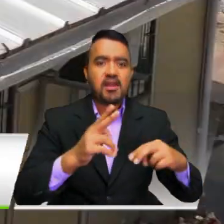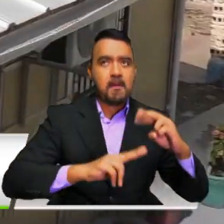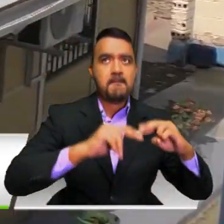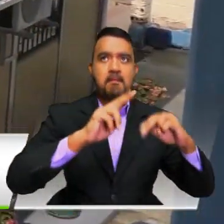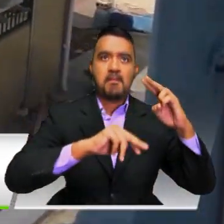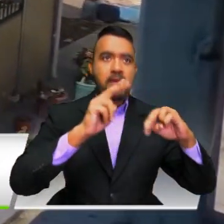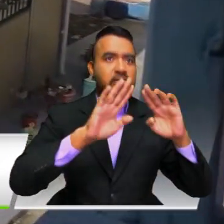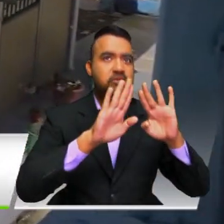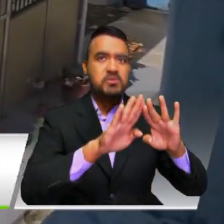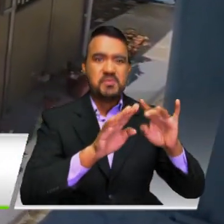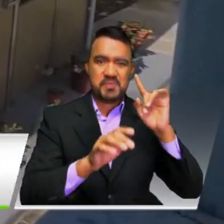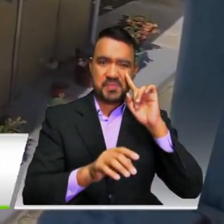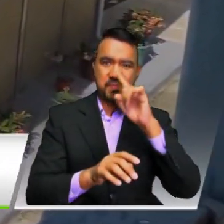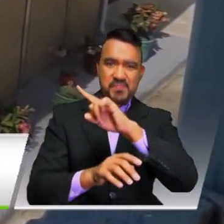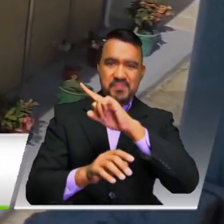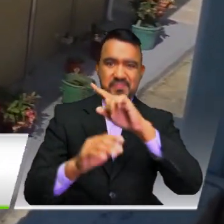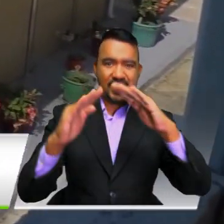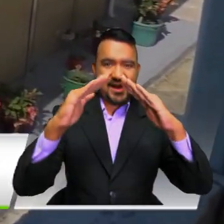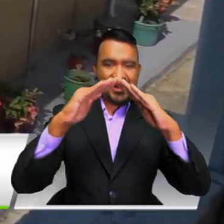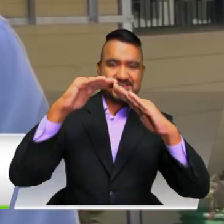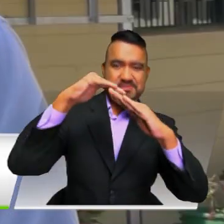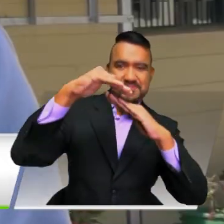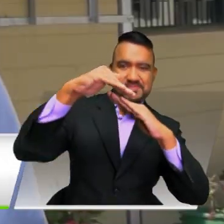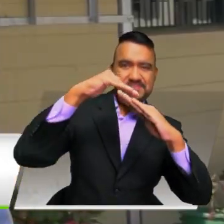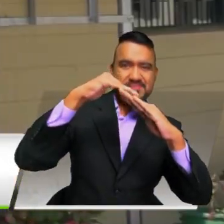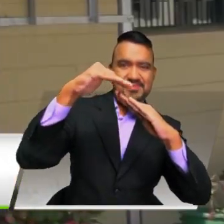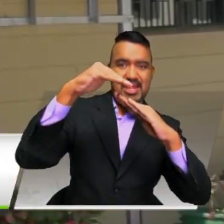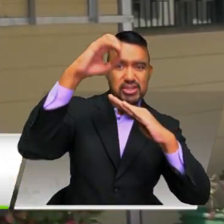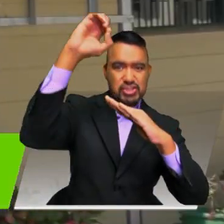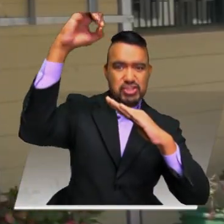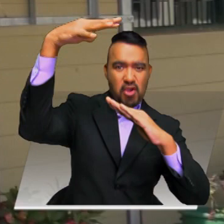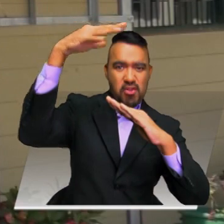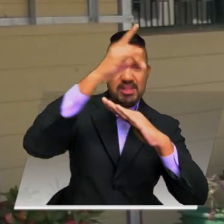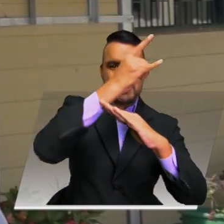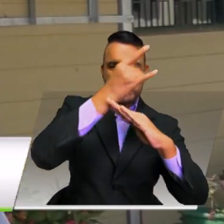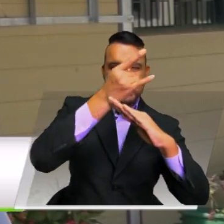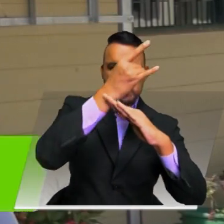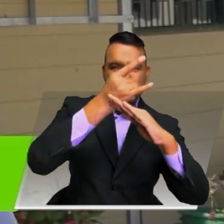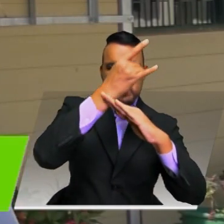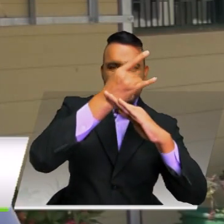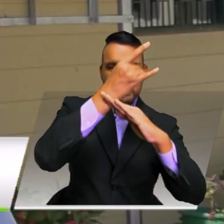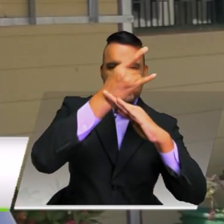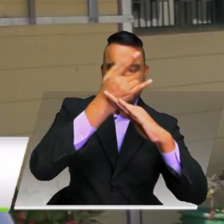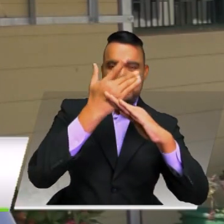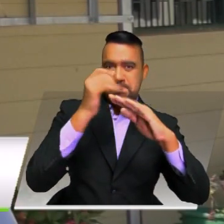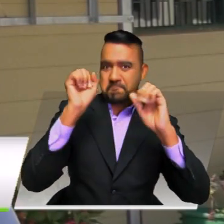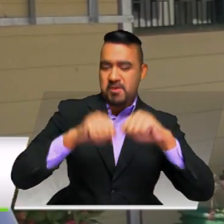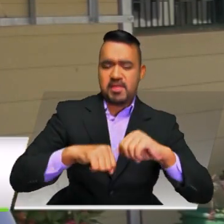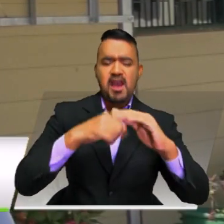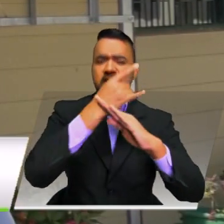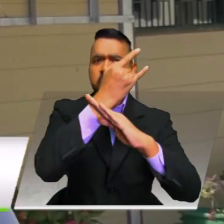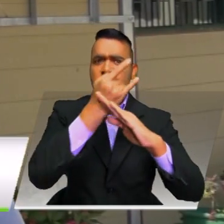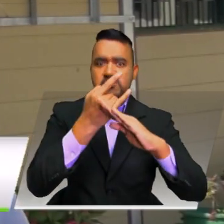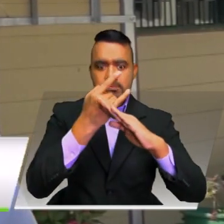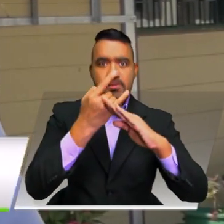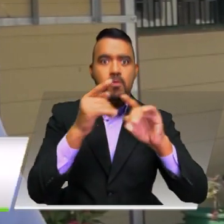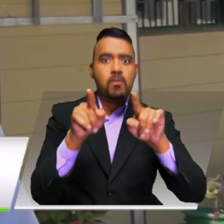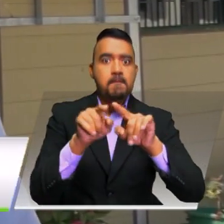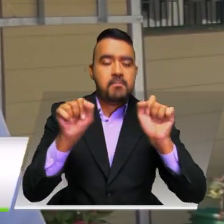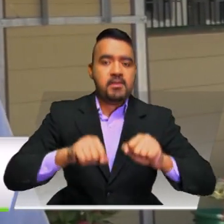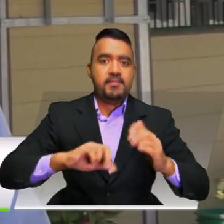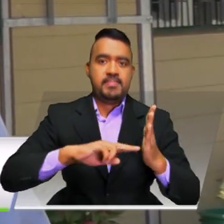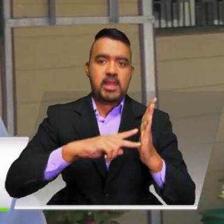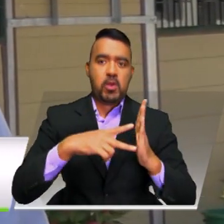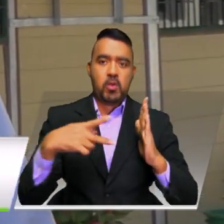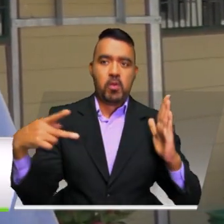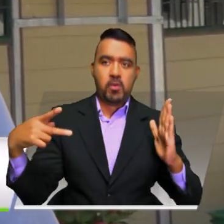con la primera aula solar interactiva. Las aulas solares interactivas son unas aulas de alta tecnología que